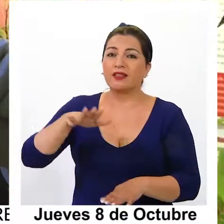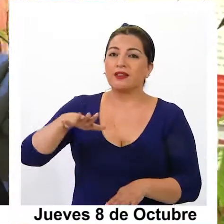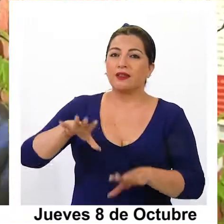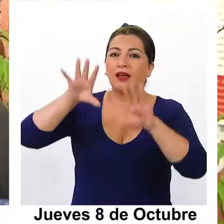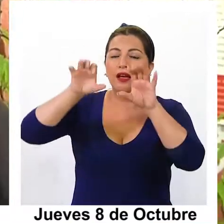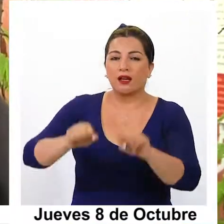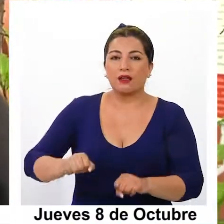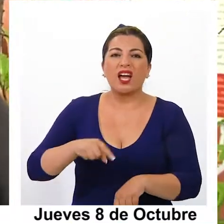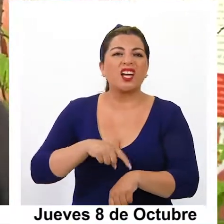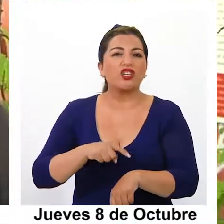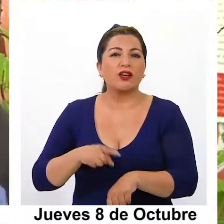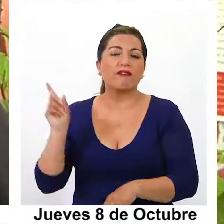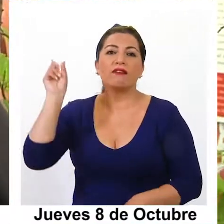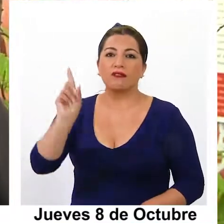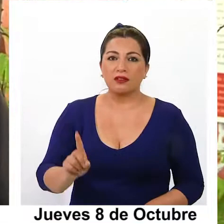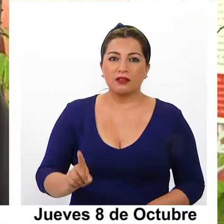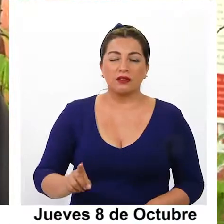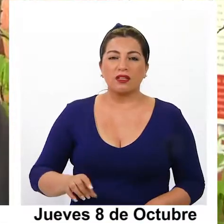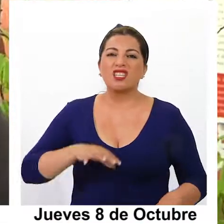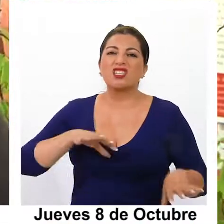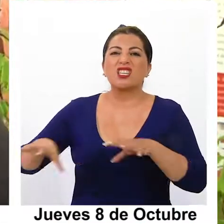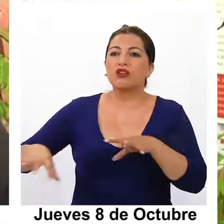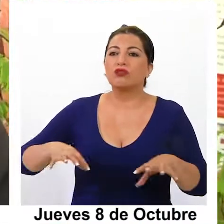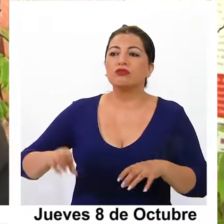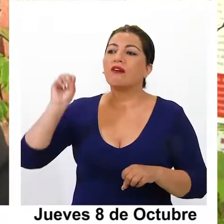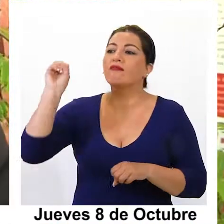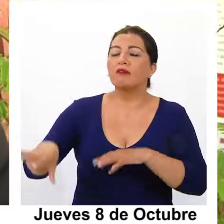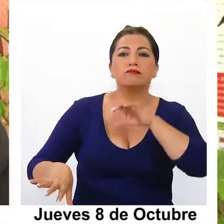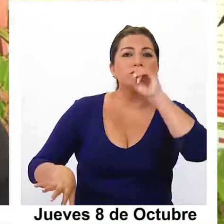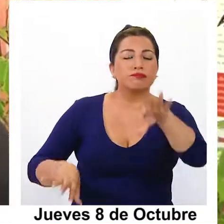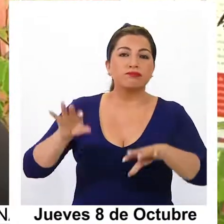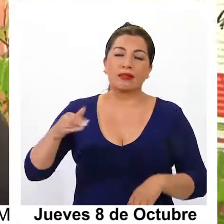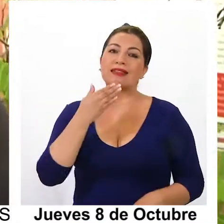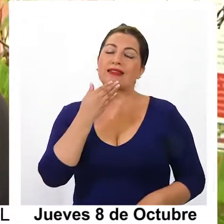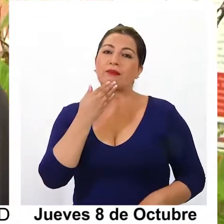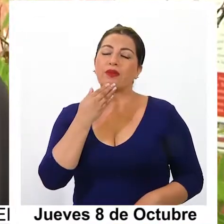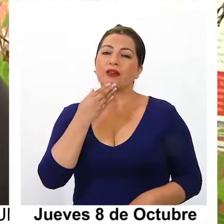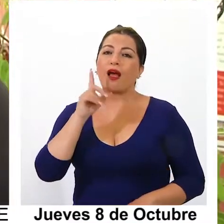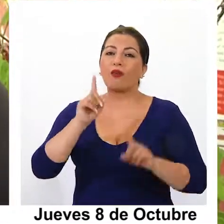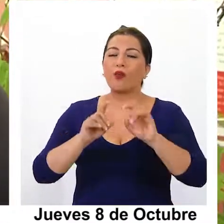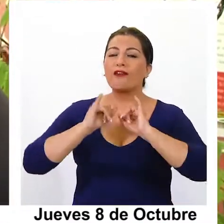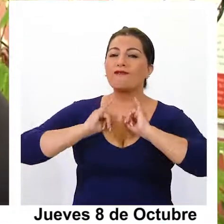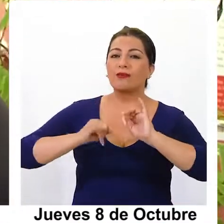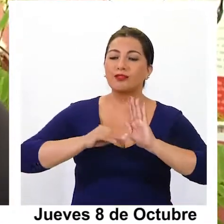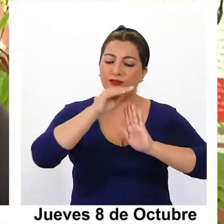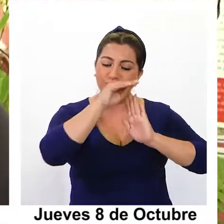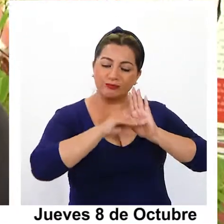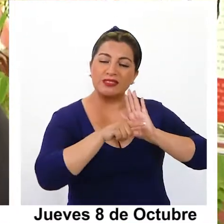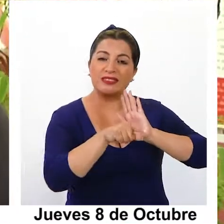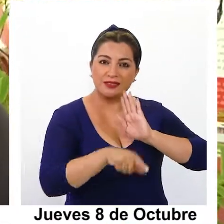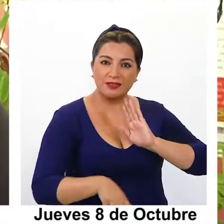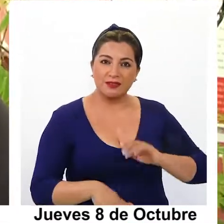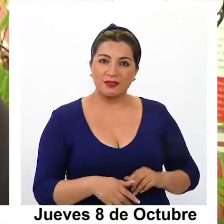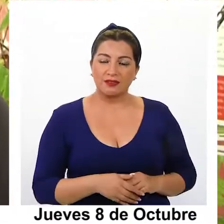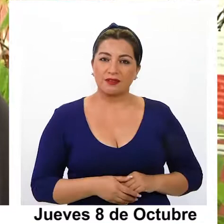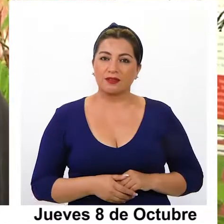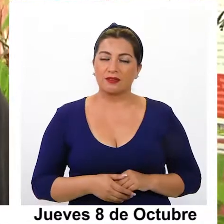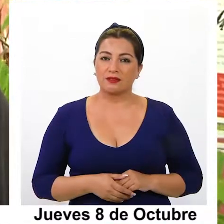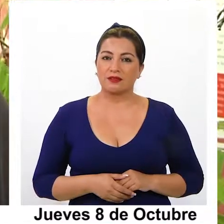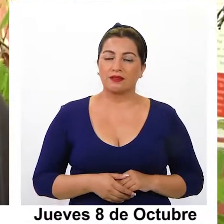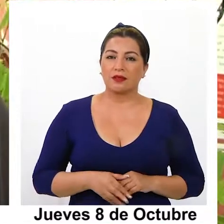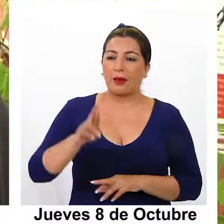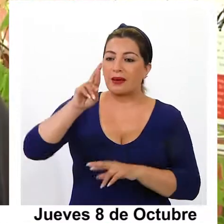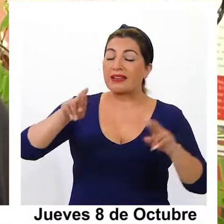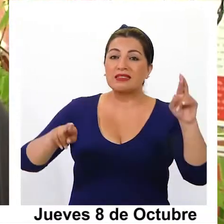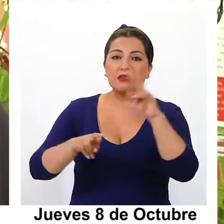limpio, a qué hora quiere venir, qué materiales va a reciclar y también con algunos tips que, digamos, para